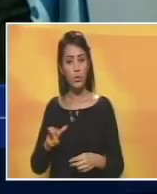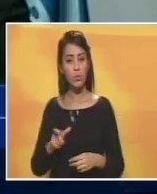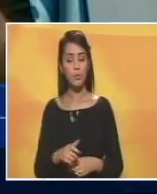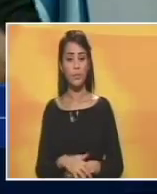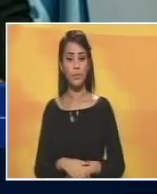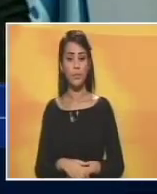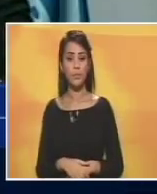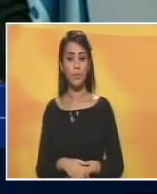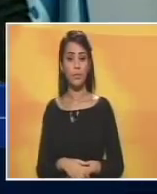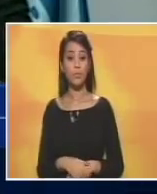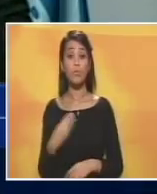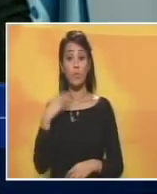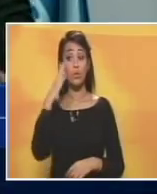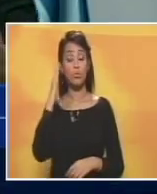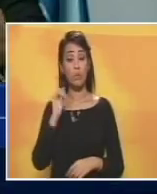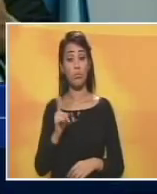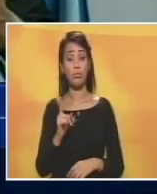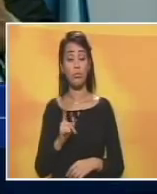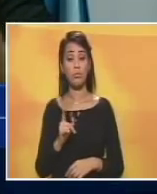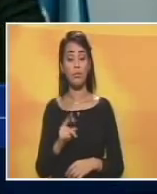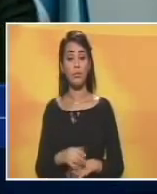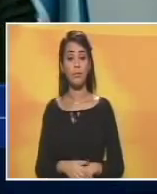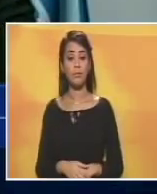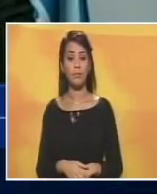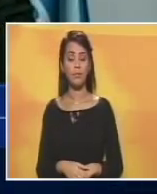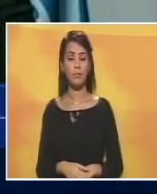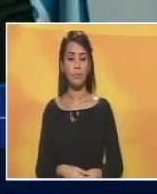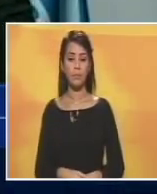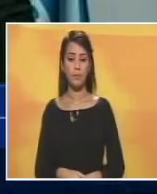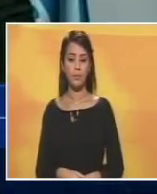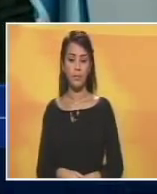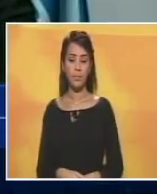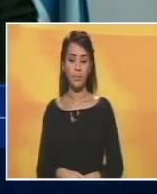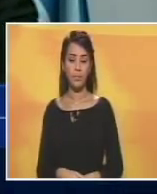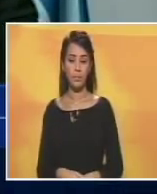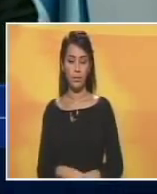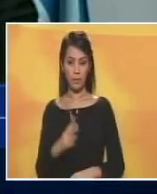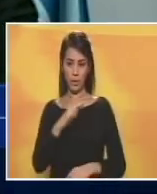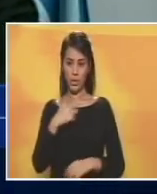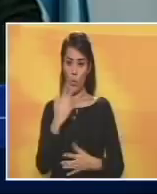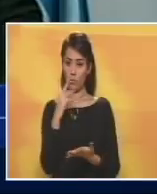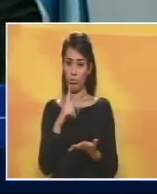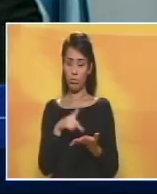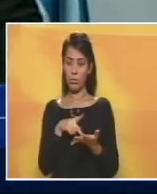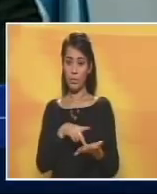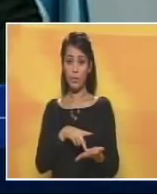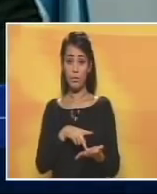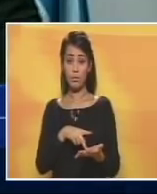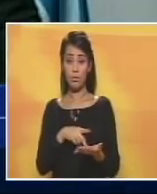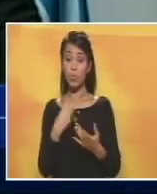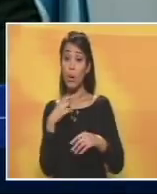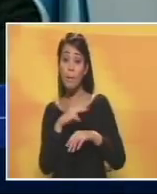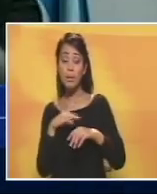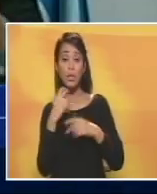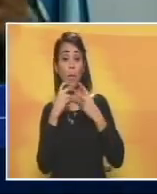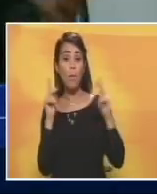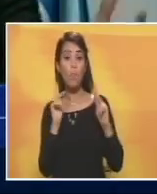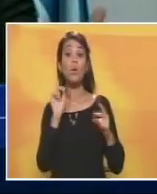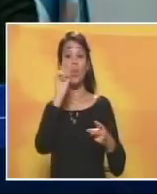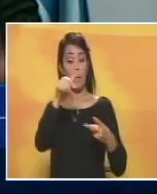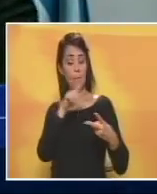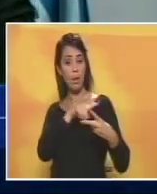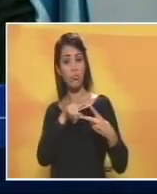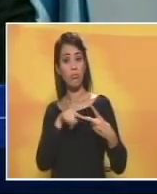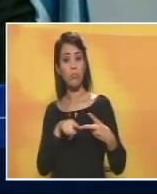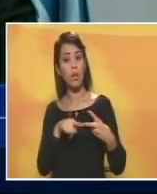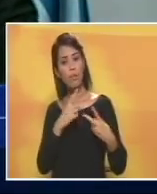ciudadano, sabrá que bajo nuestra presencia, no solamente del Ministerio Público, sino